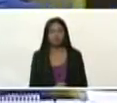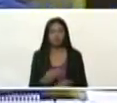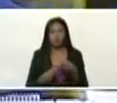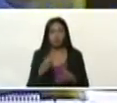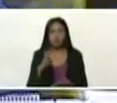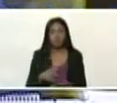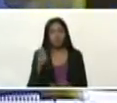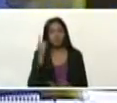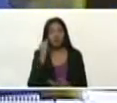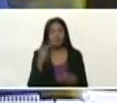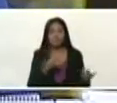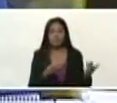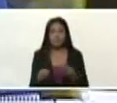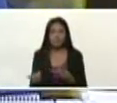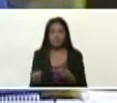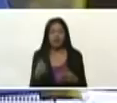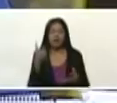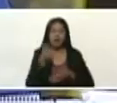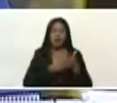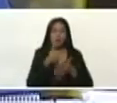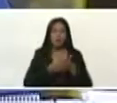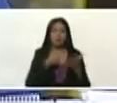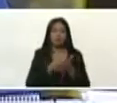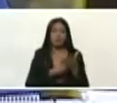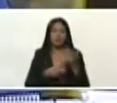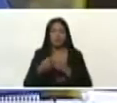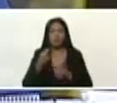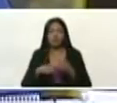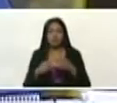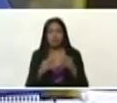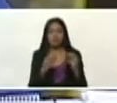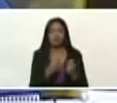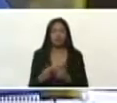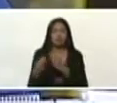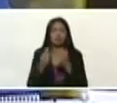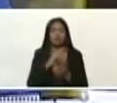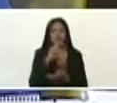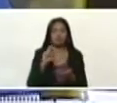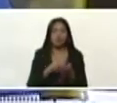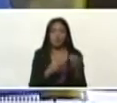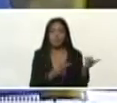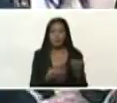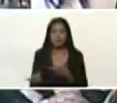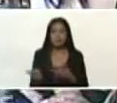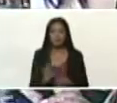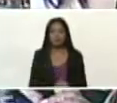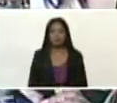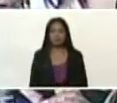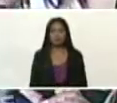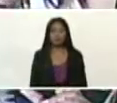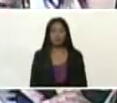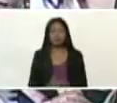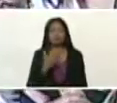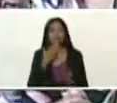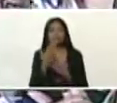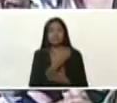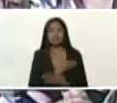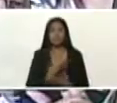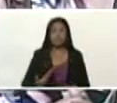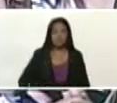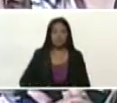compañera? Bienvenida a la batalla del comercio y de la economía nacional. Bienvenida. Gracias,